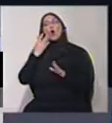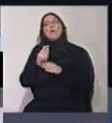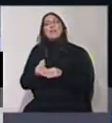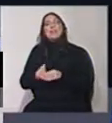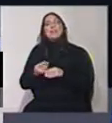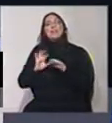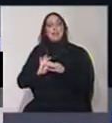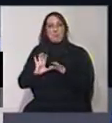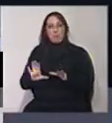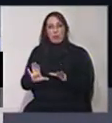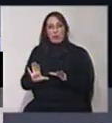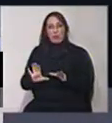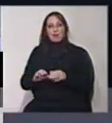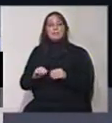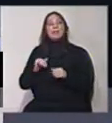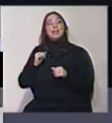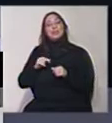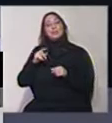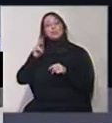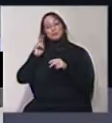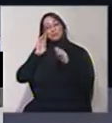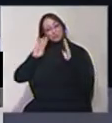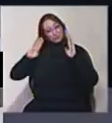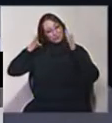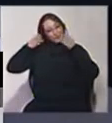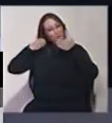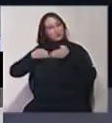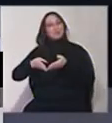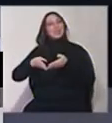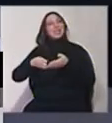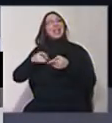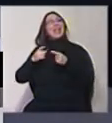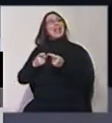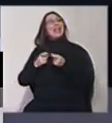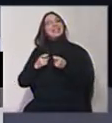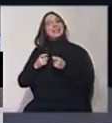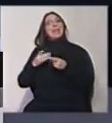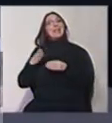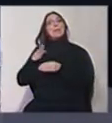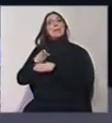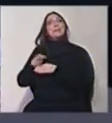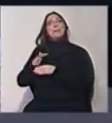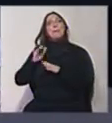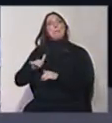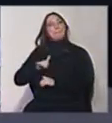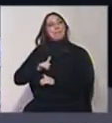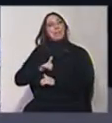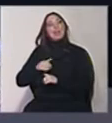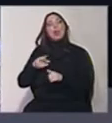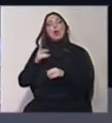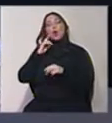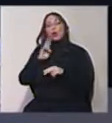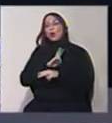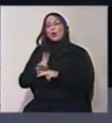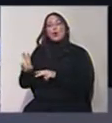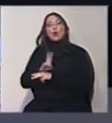democrática. Y en realidad focalizamos en la necesidad de la participación de militares en el control interno de